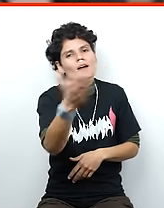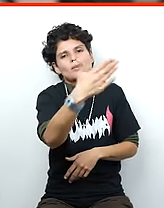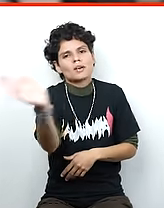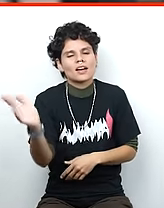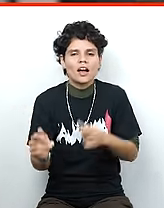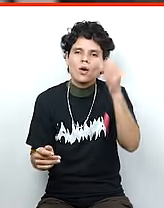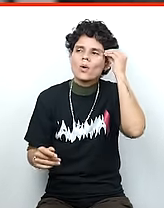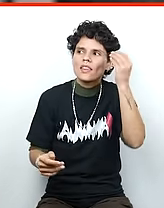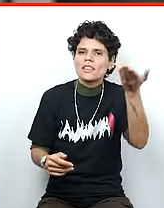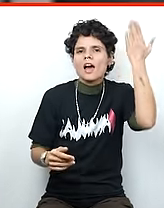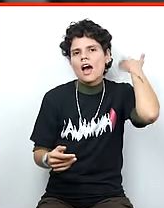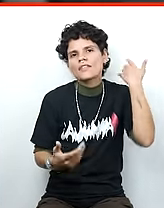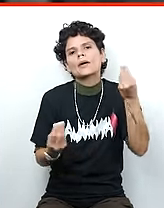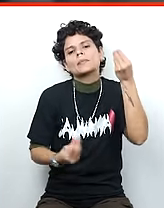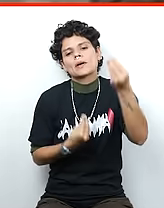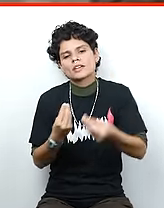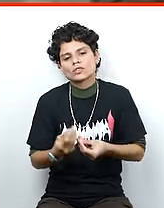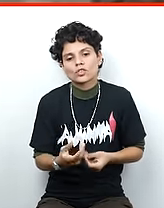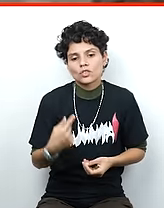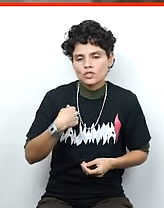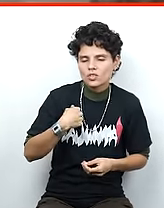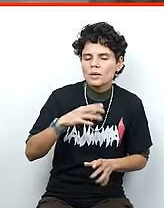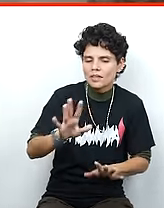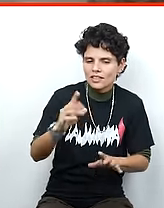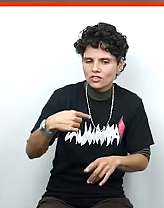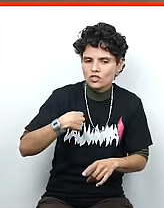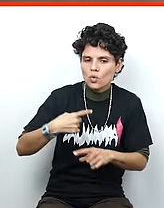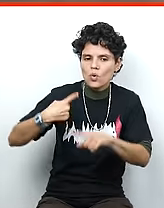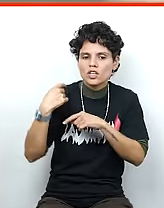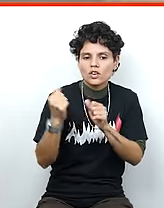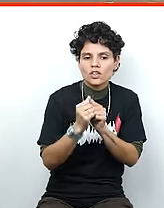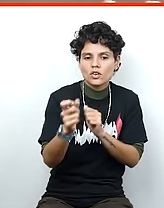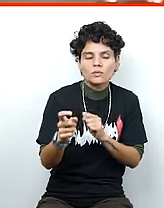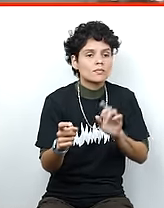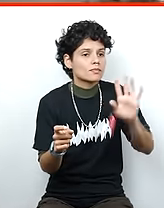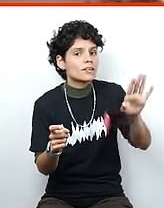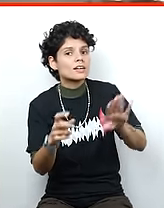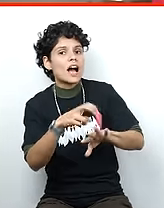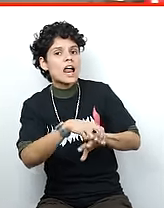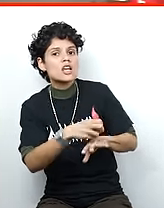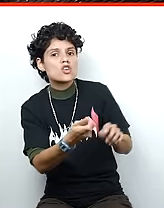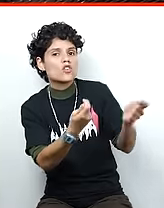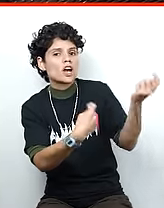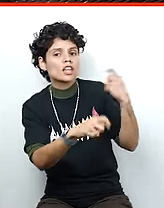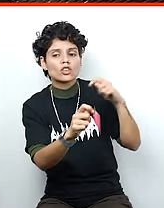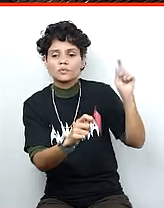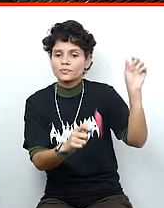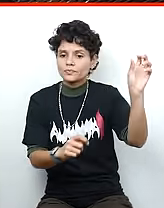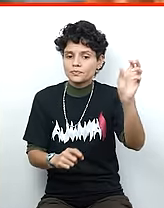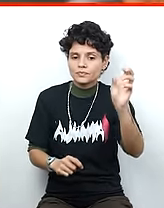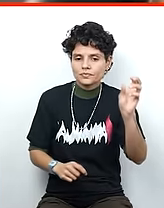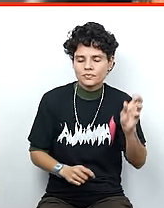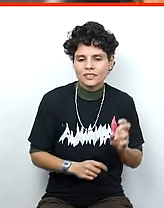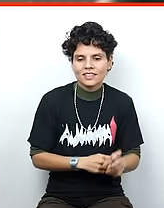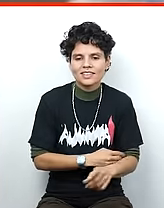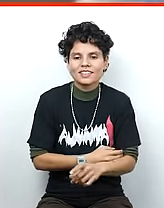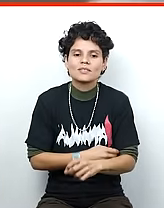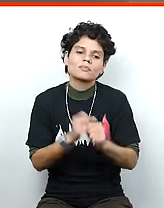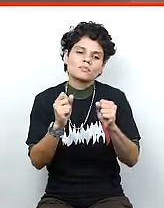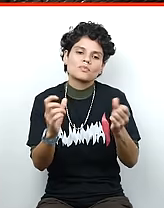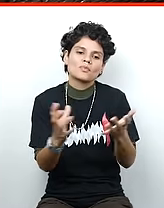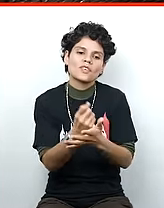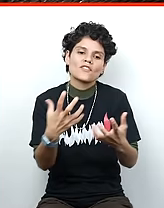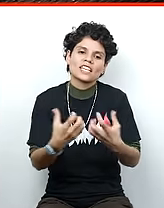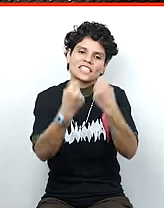voy, si no te acordás cuando va. Tío. Yo tengo la media historia, un tío. ¿Cuál? Estoy vendiendo un anillo, ¿ah? Para que hagáis el